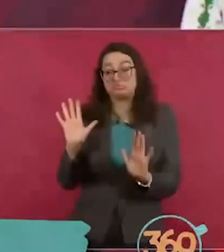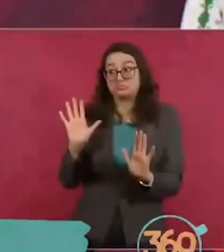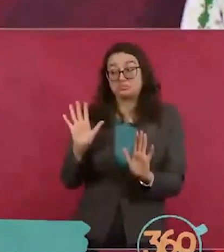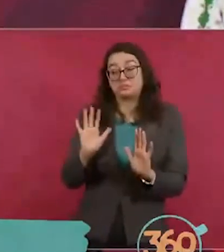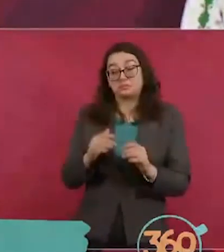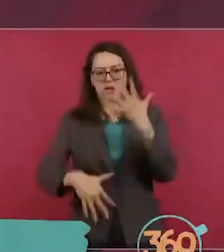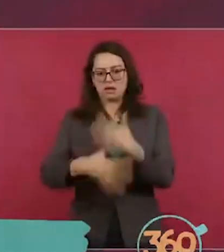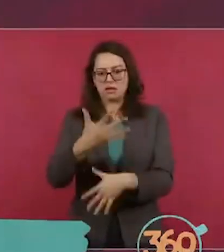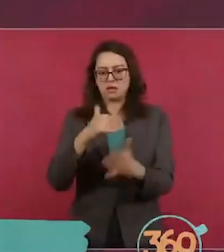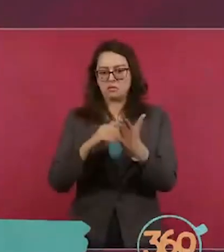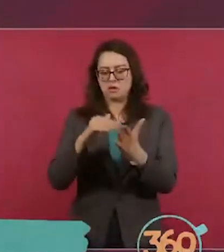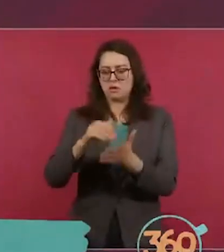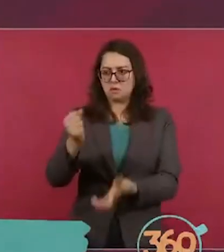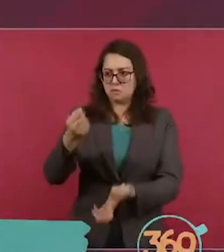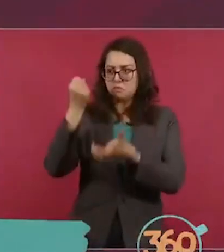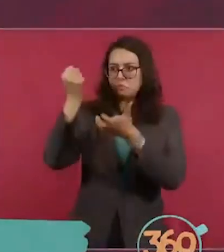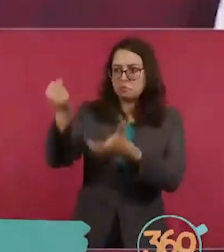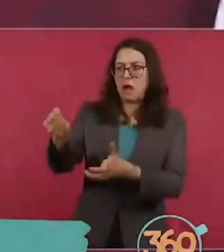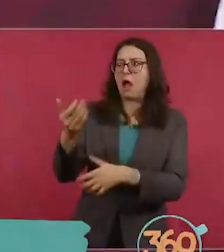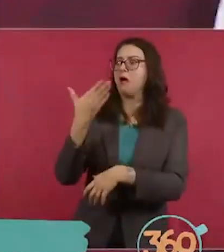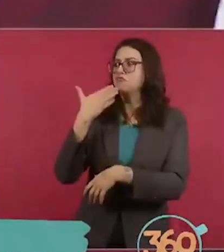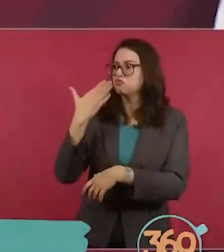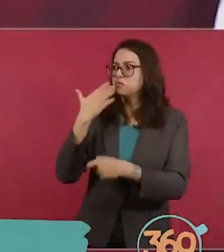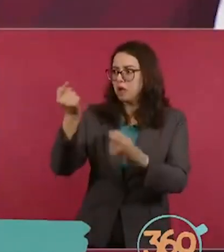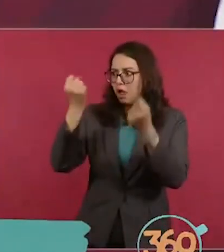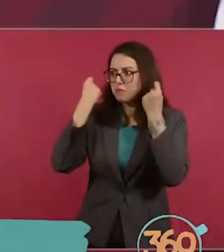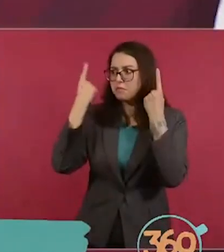hice un reconocimiento, pero